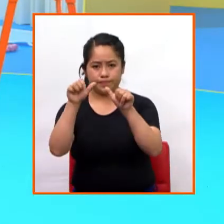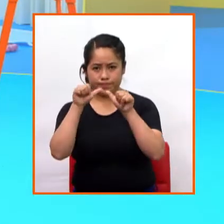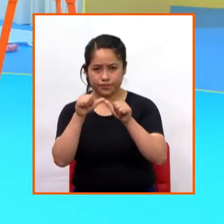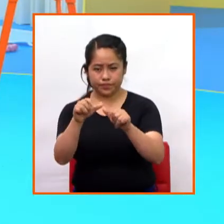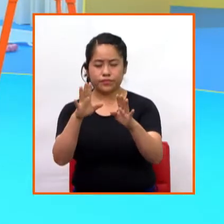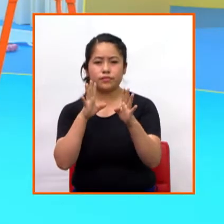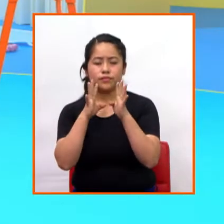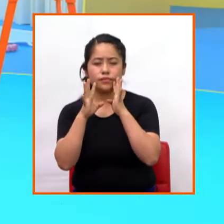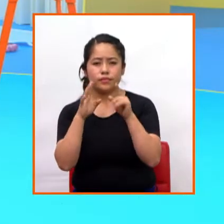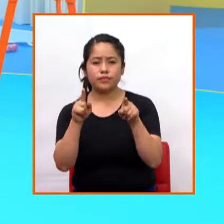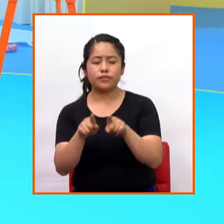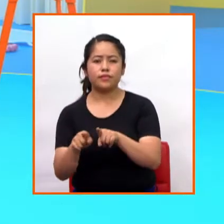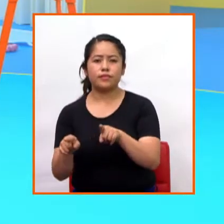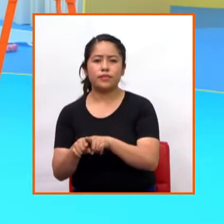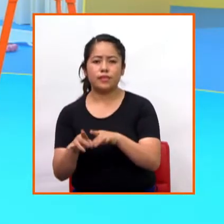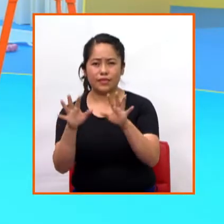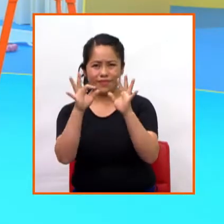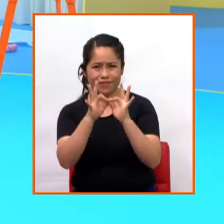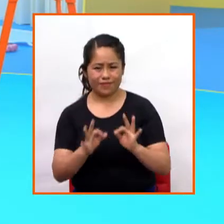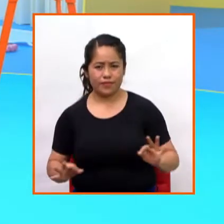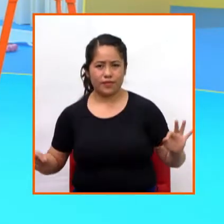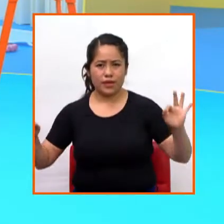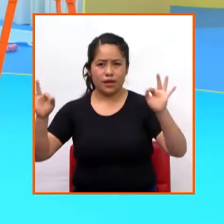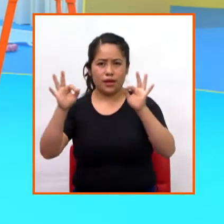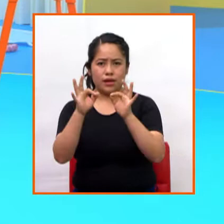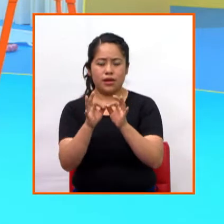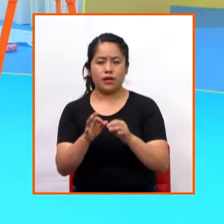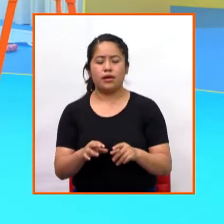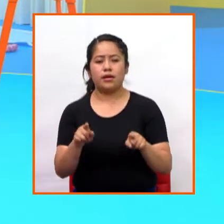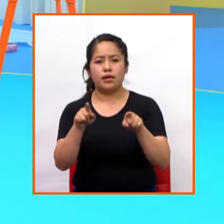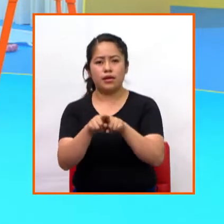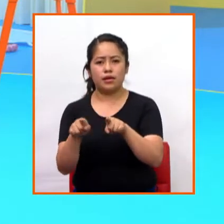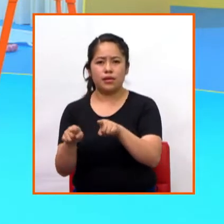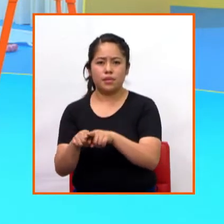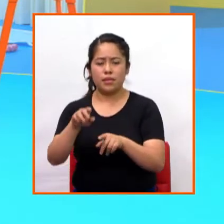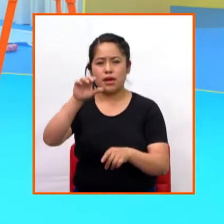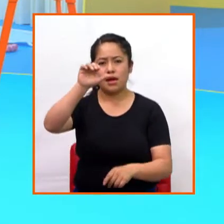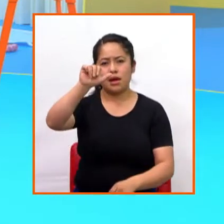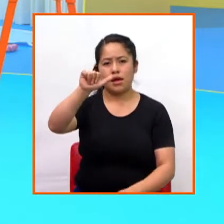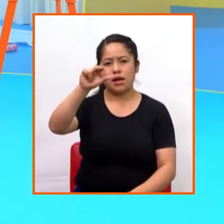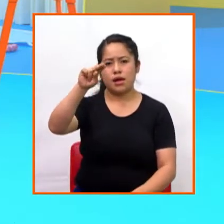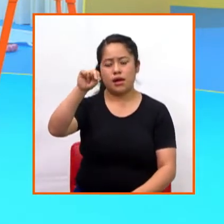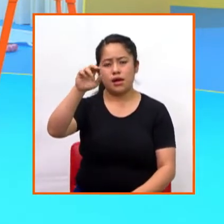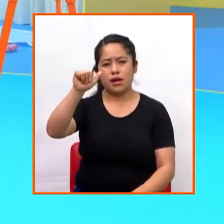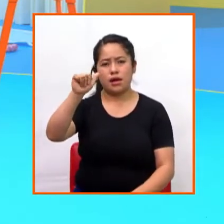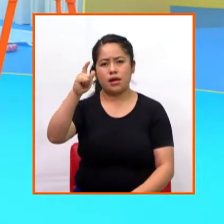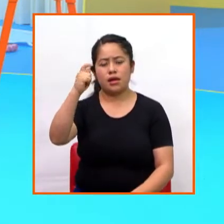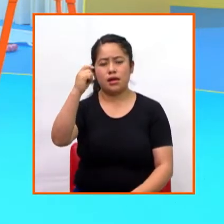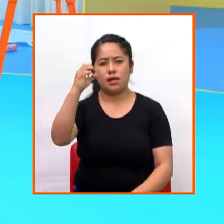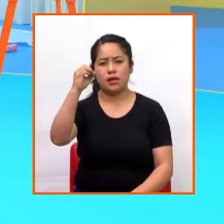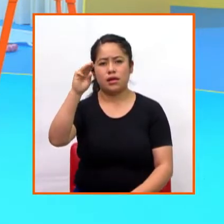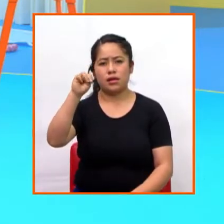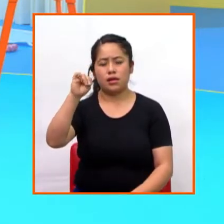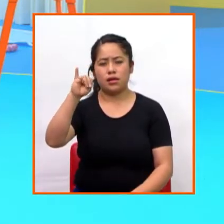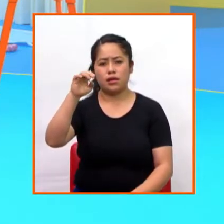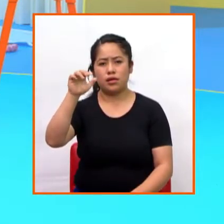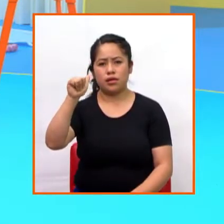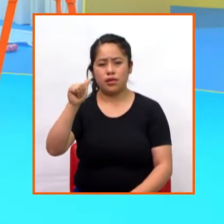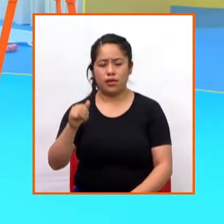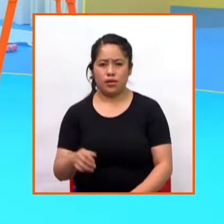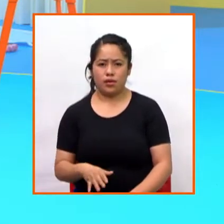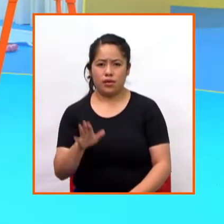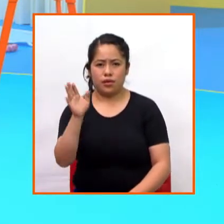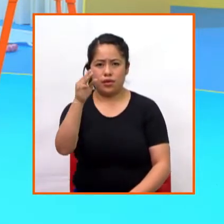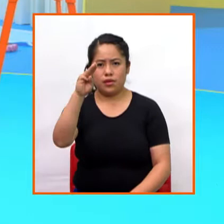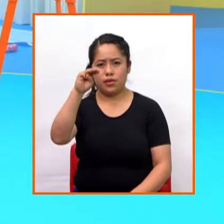entonces de un elemento muy importante, que es la anatomía microscópica. Para hablar de la anatomía microscópica, quiero mostrarles